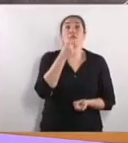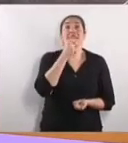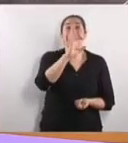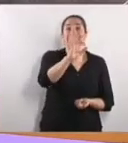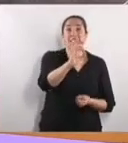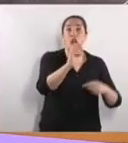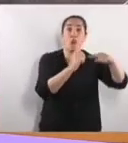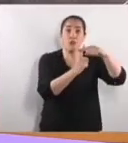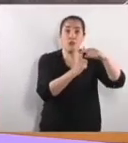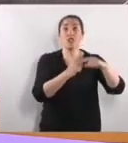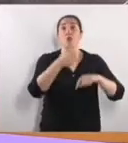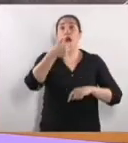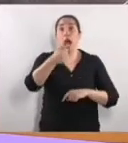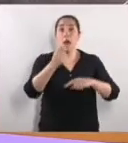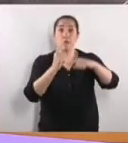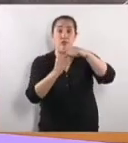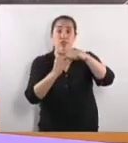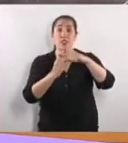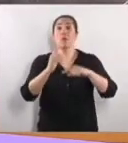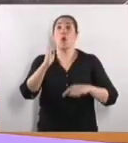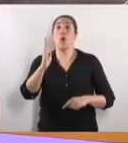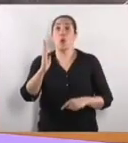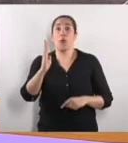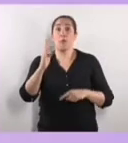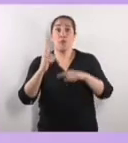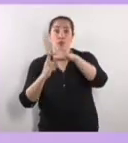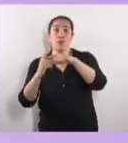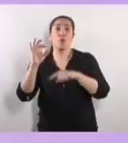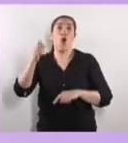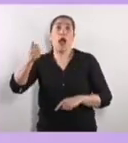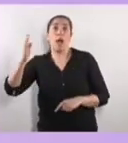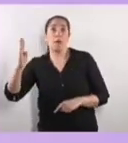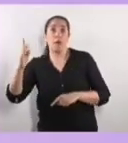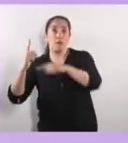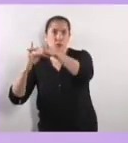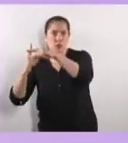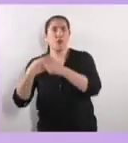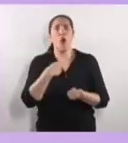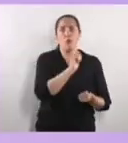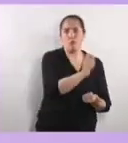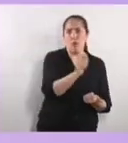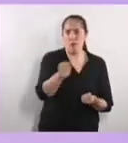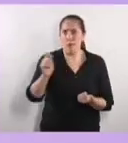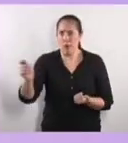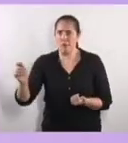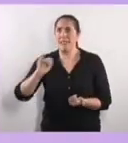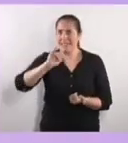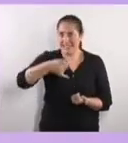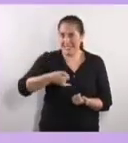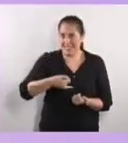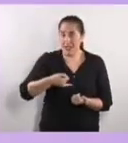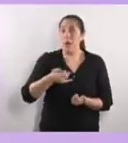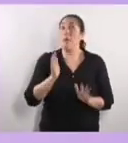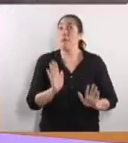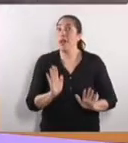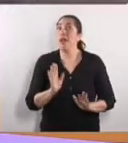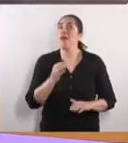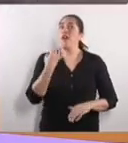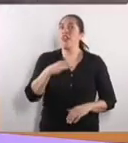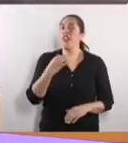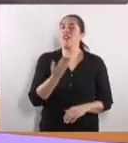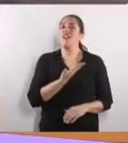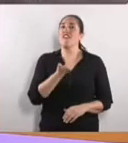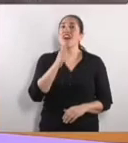positivo, A positivo, B positivo y AB positivo. Claro. A un montón igual. Sí, cualquier grupo, pero factor positivo.